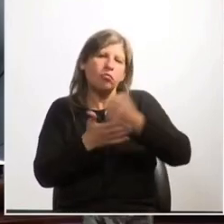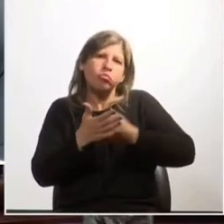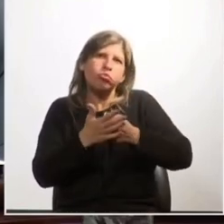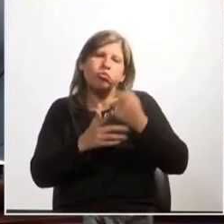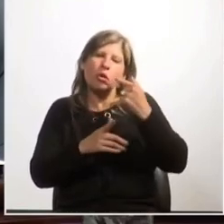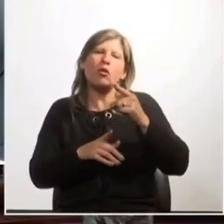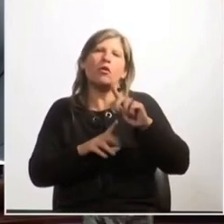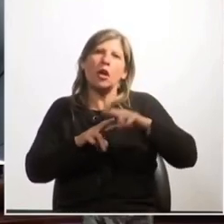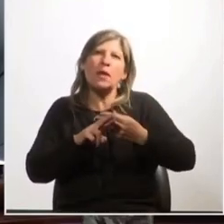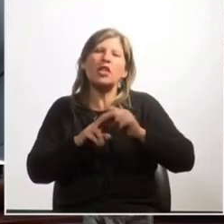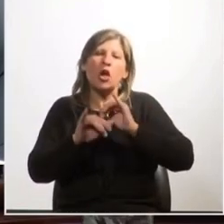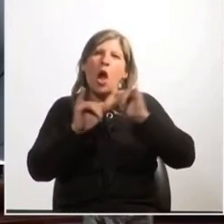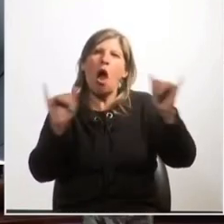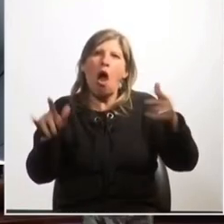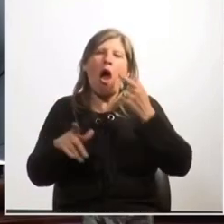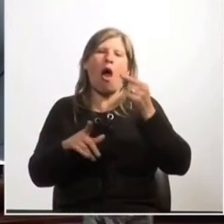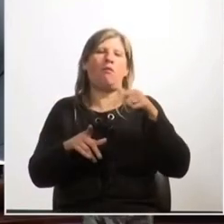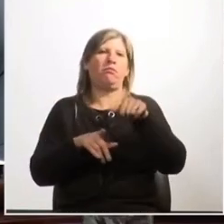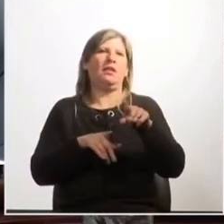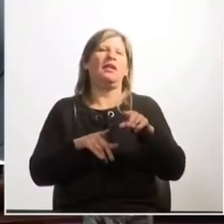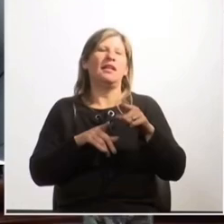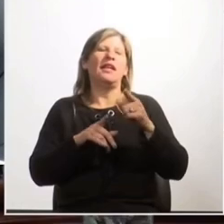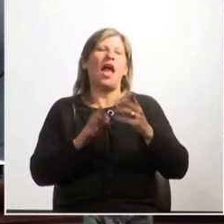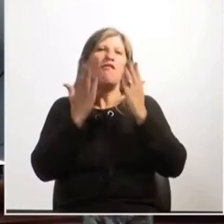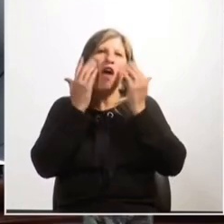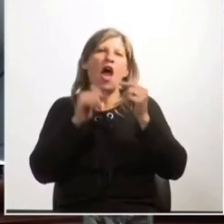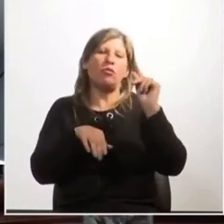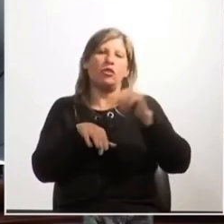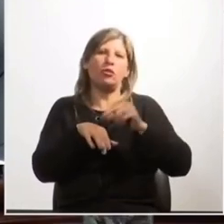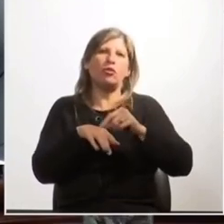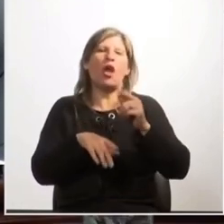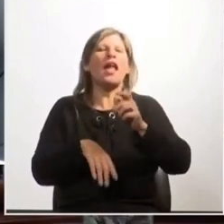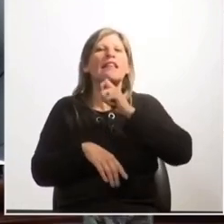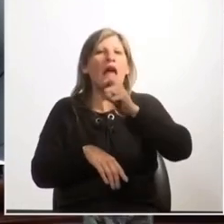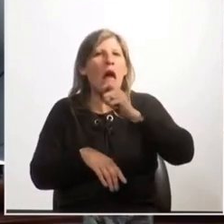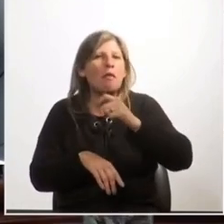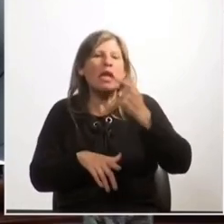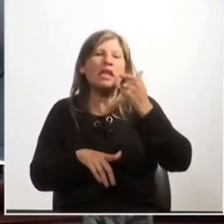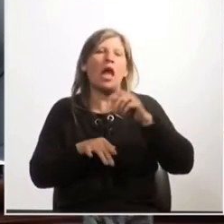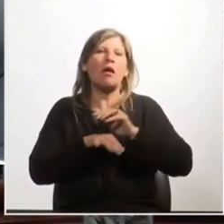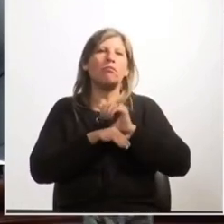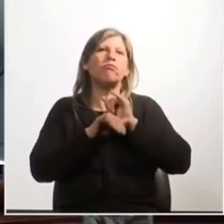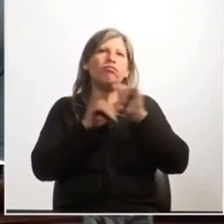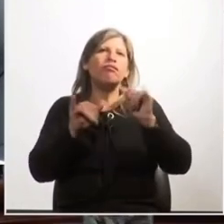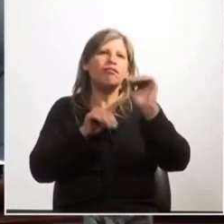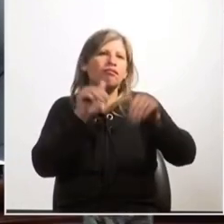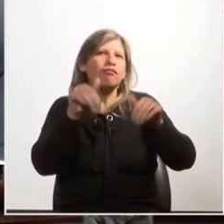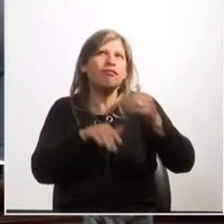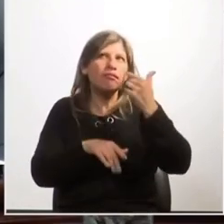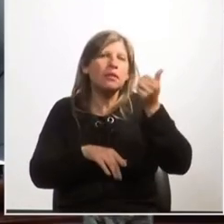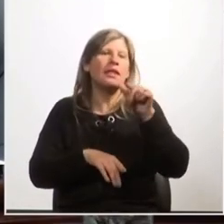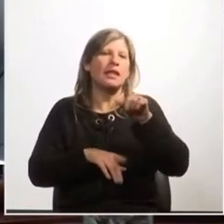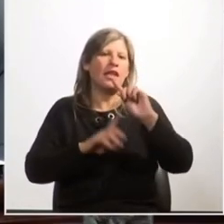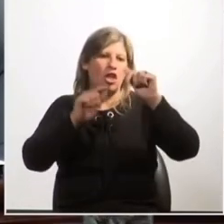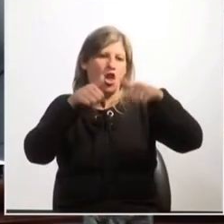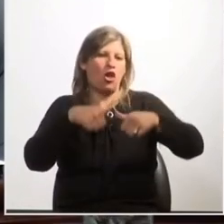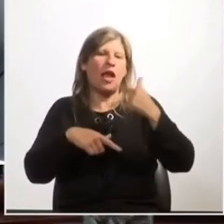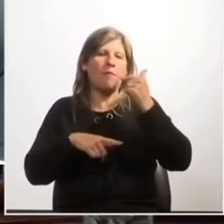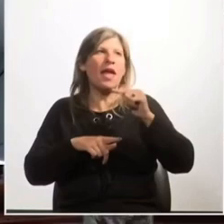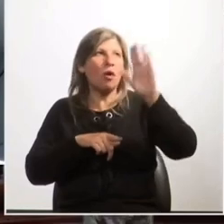de prensa, redes sociales, entrevistas de prensa, en estrados de campaña y hoy también en este llamado a